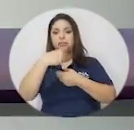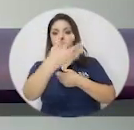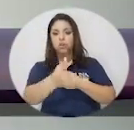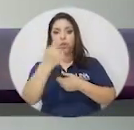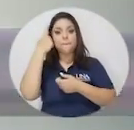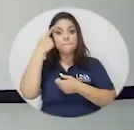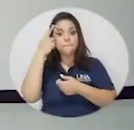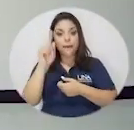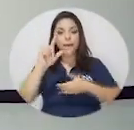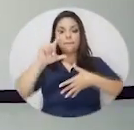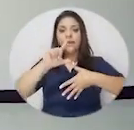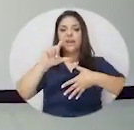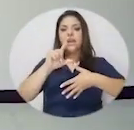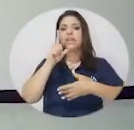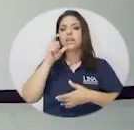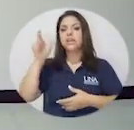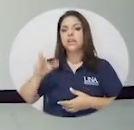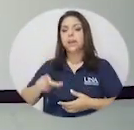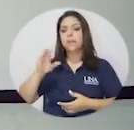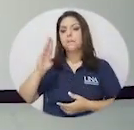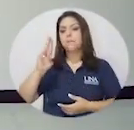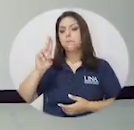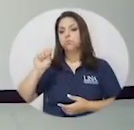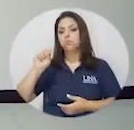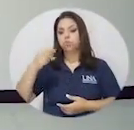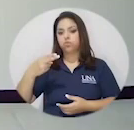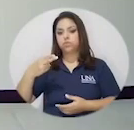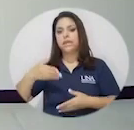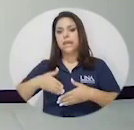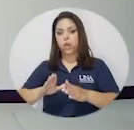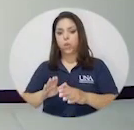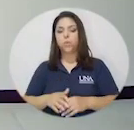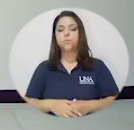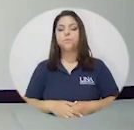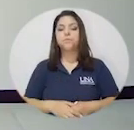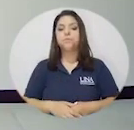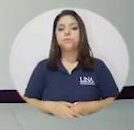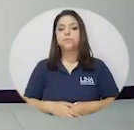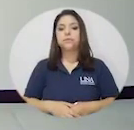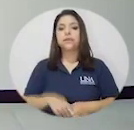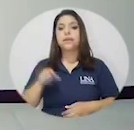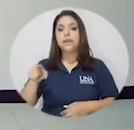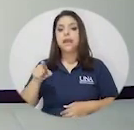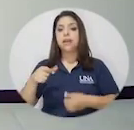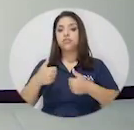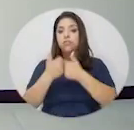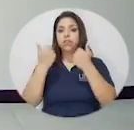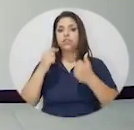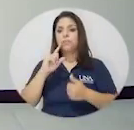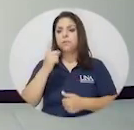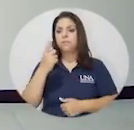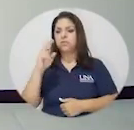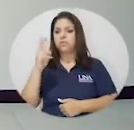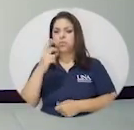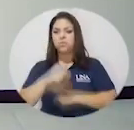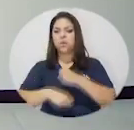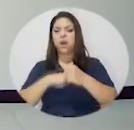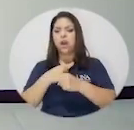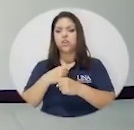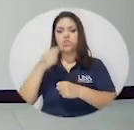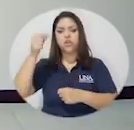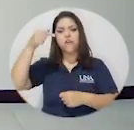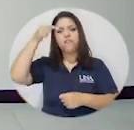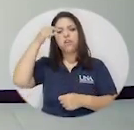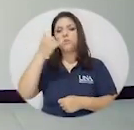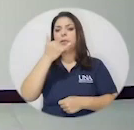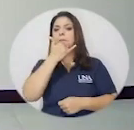Latina fue el presidente Bush, hijo, y tuvo el reto de que en ese primer año, segundo año de gobierno, tuvo el ataque a las Torres